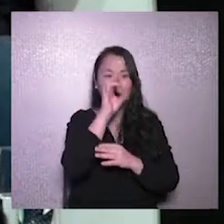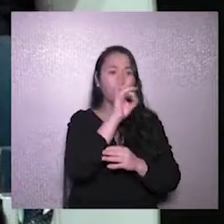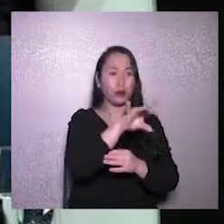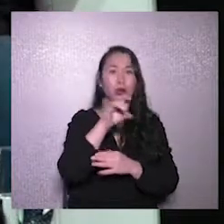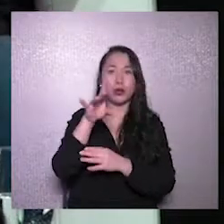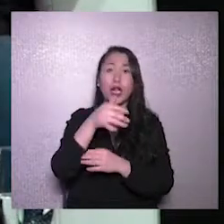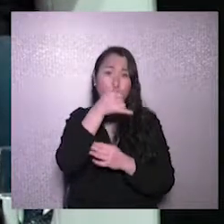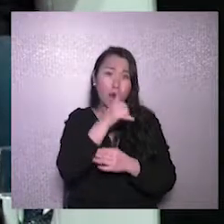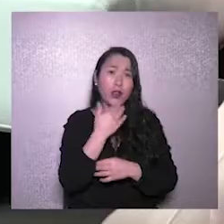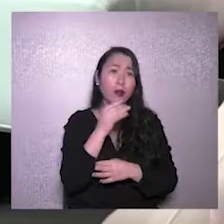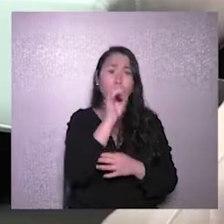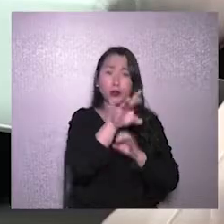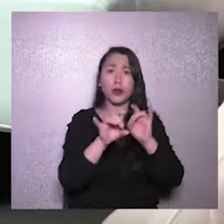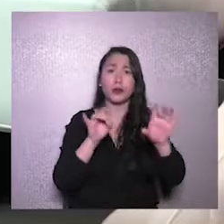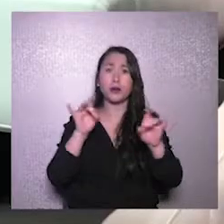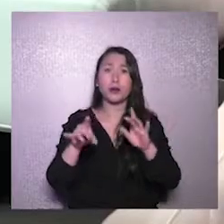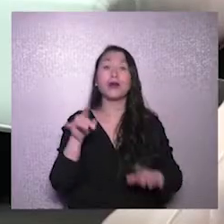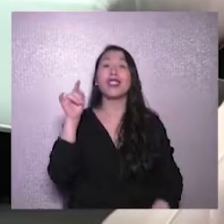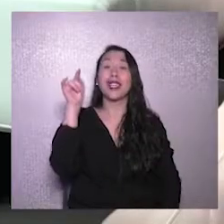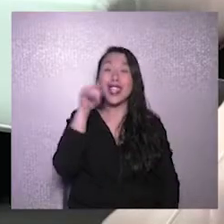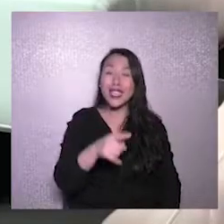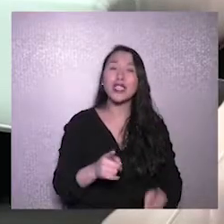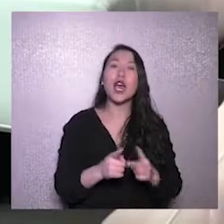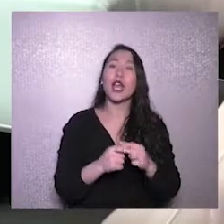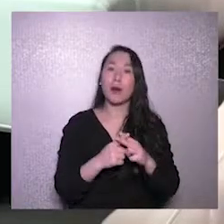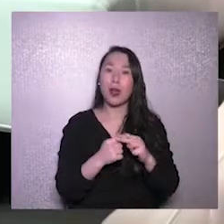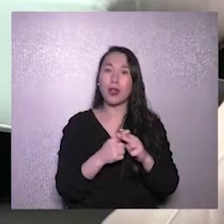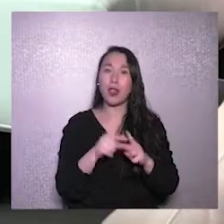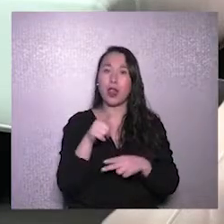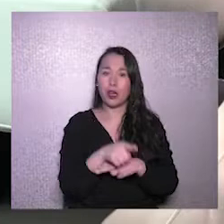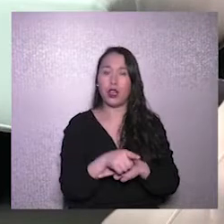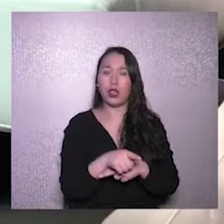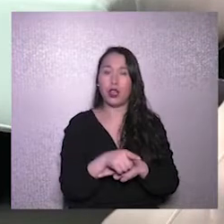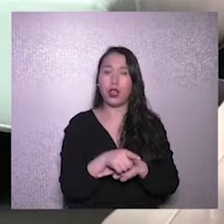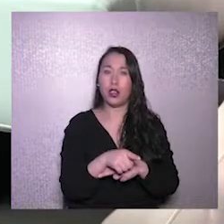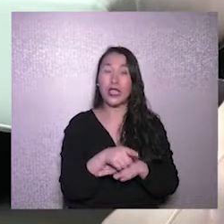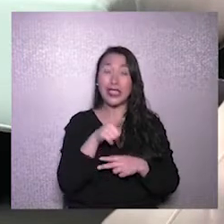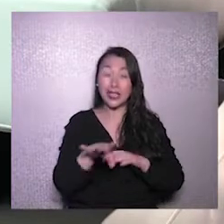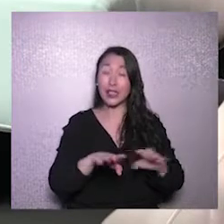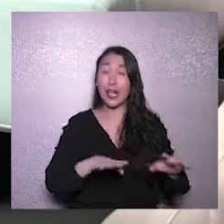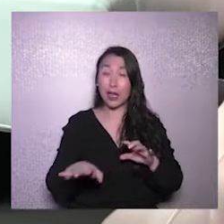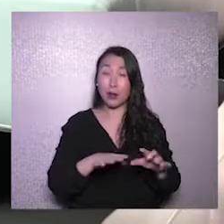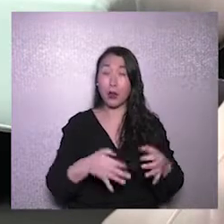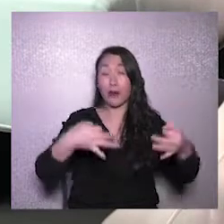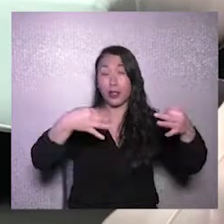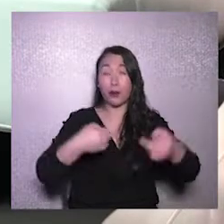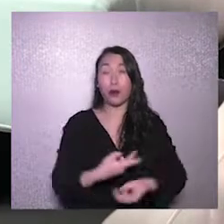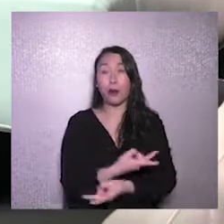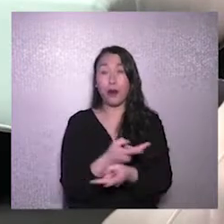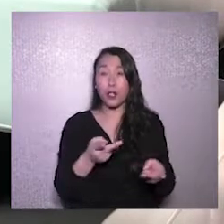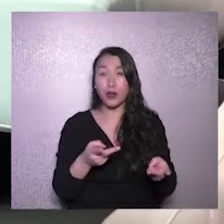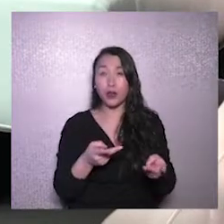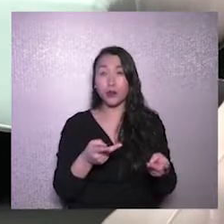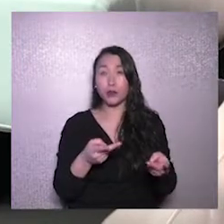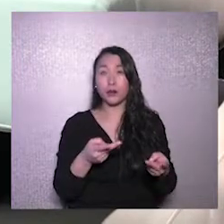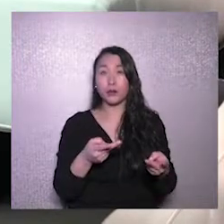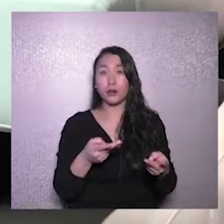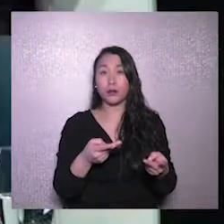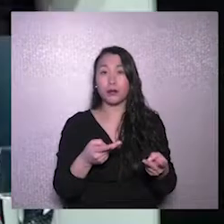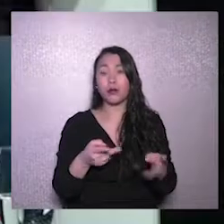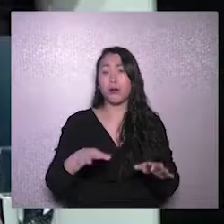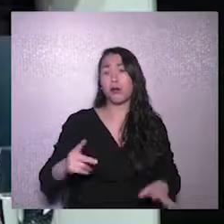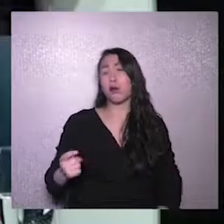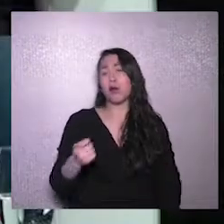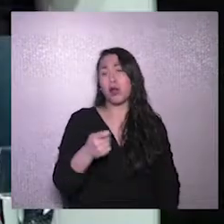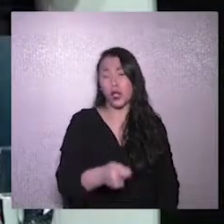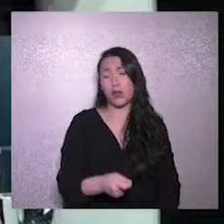primaria. Esa herramienta, ese instrumento y ese elemento para el seguro público que va a sustentar presupuestariamente